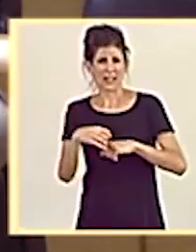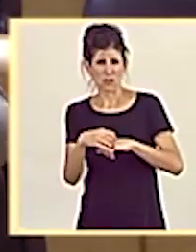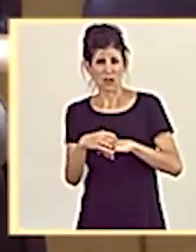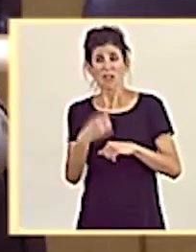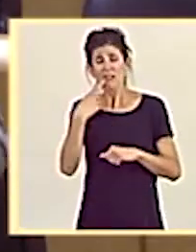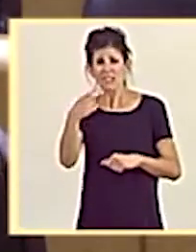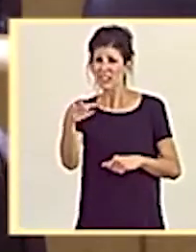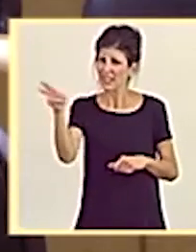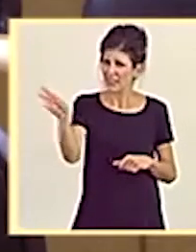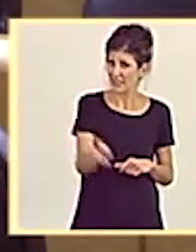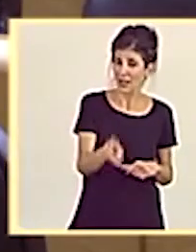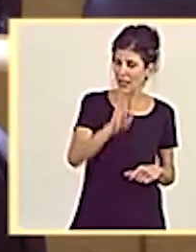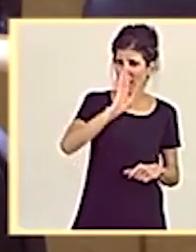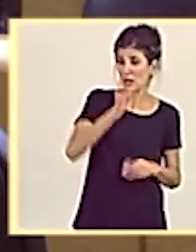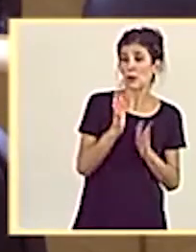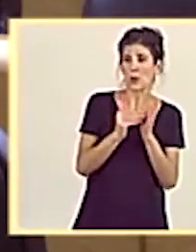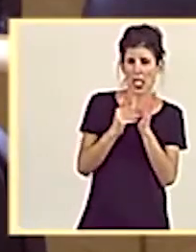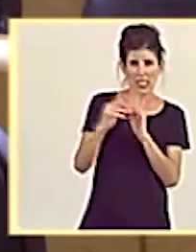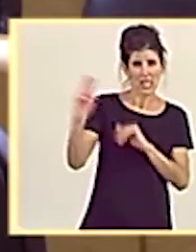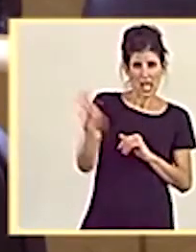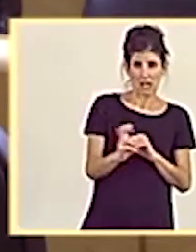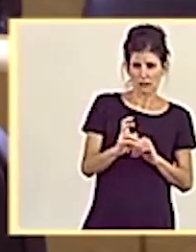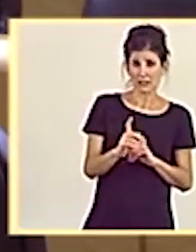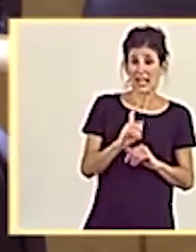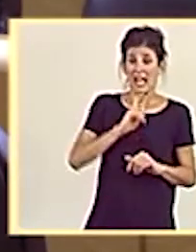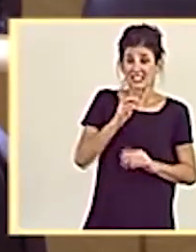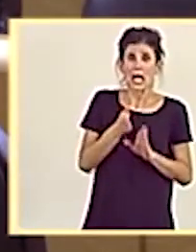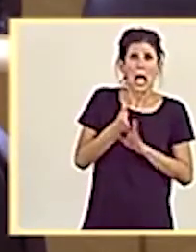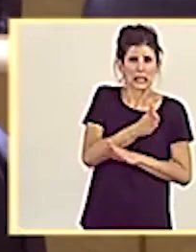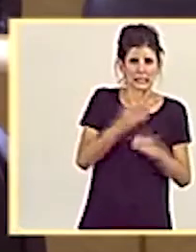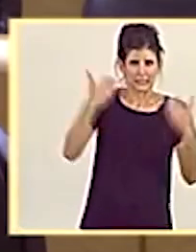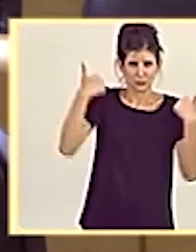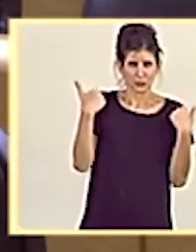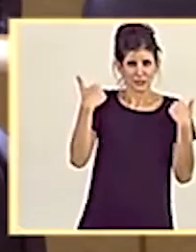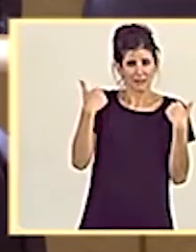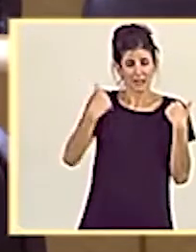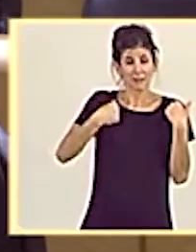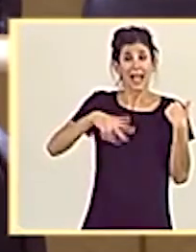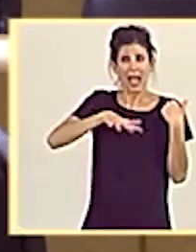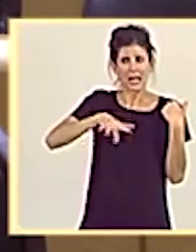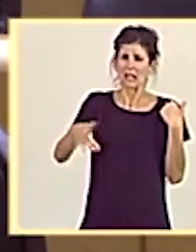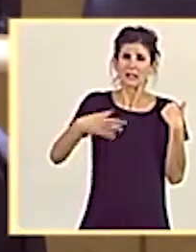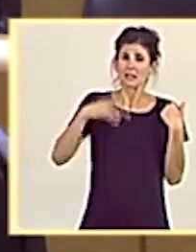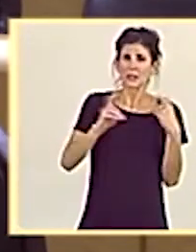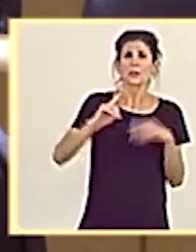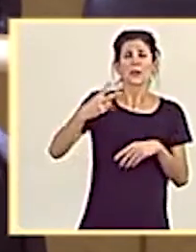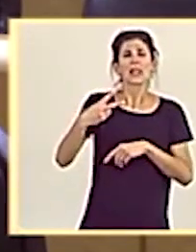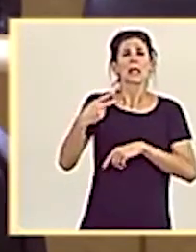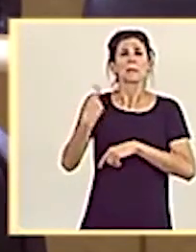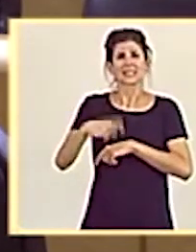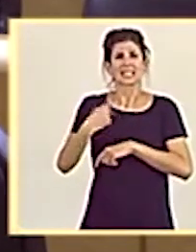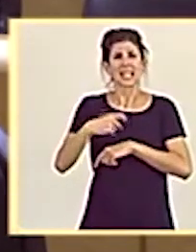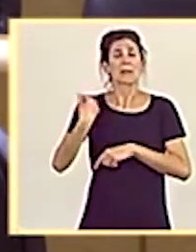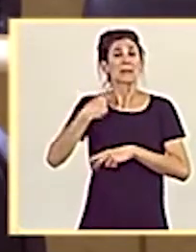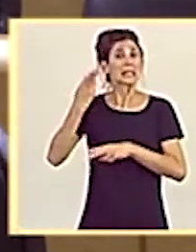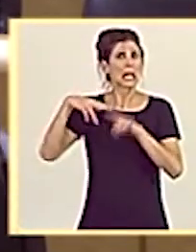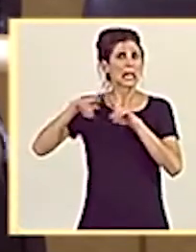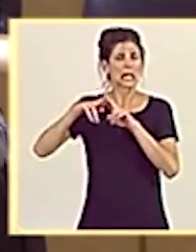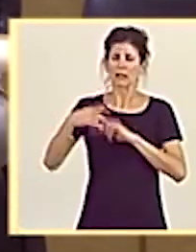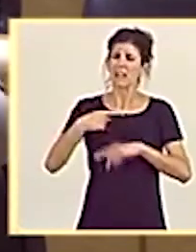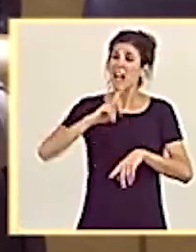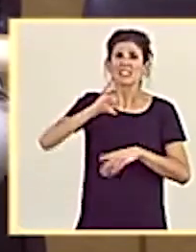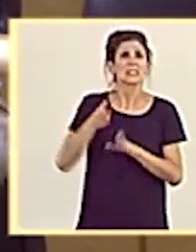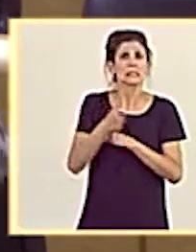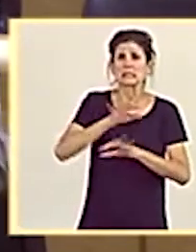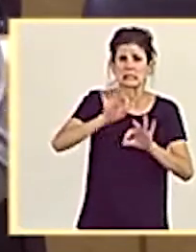más, usted vino directamente a Valencia sin avisar a la responsable de esta área, a la vicepresidenta de la Generalitat, para